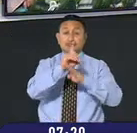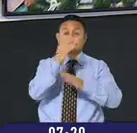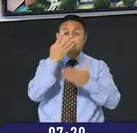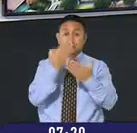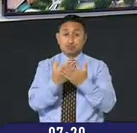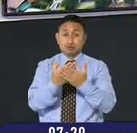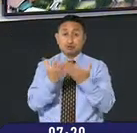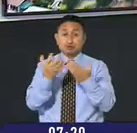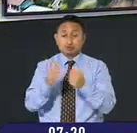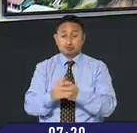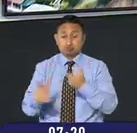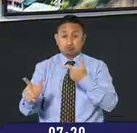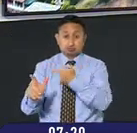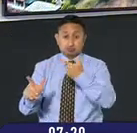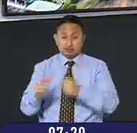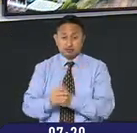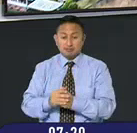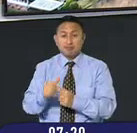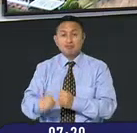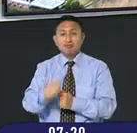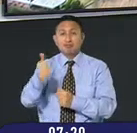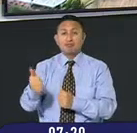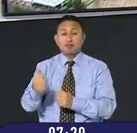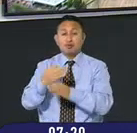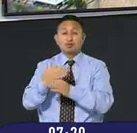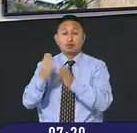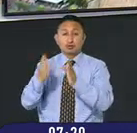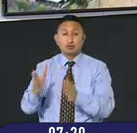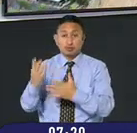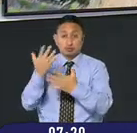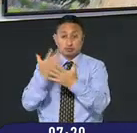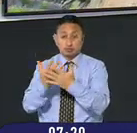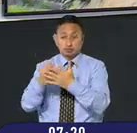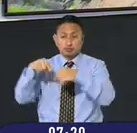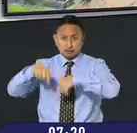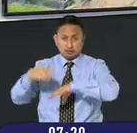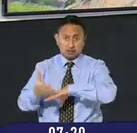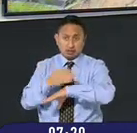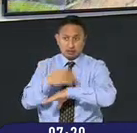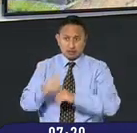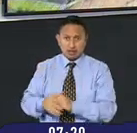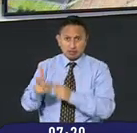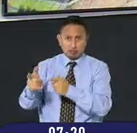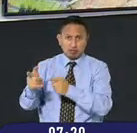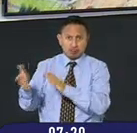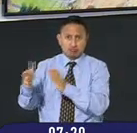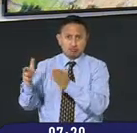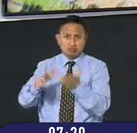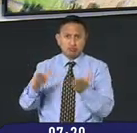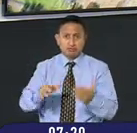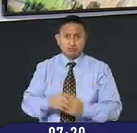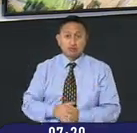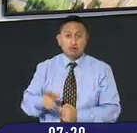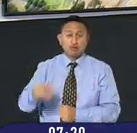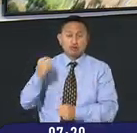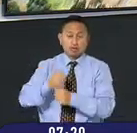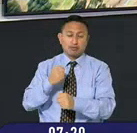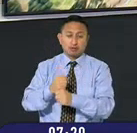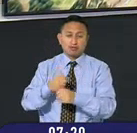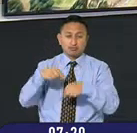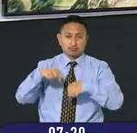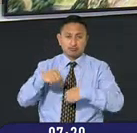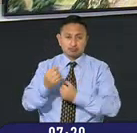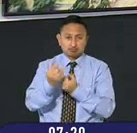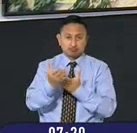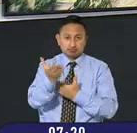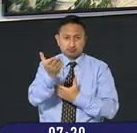de mujeres se suma a los casos en que funcionarios del sistema carcelario han sido víctimas mortales durante el ejercicio de su labor. Tenemos